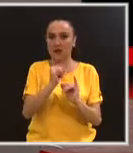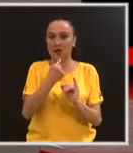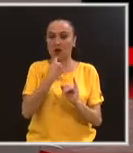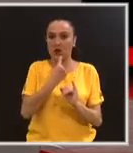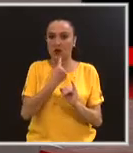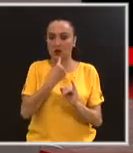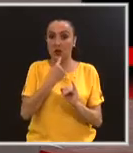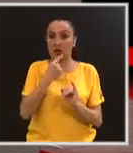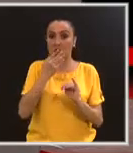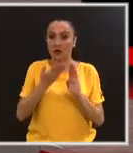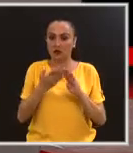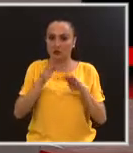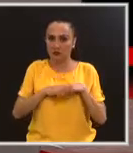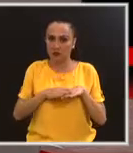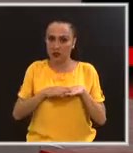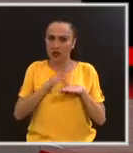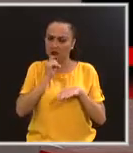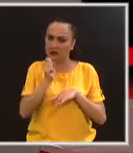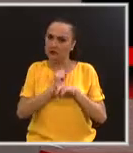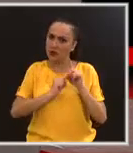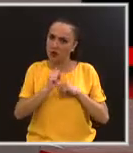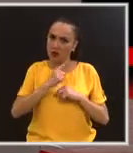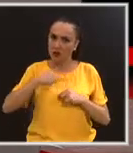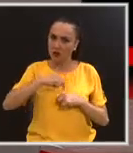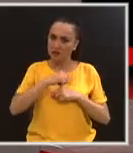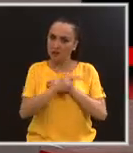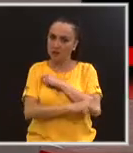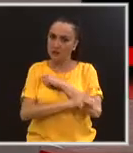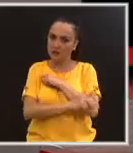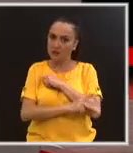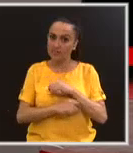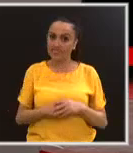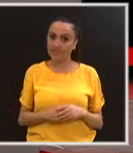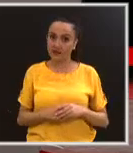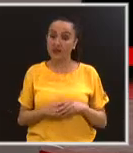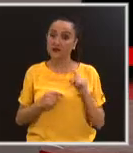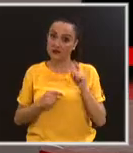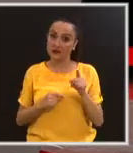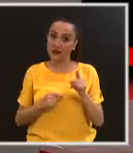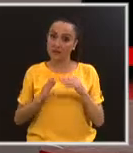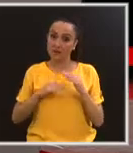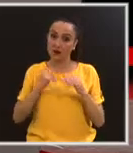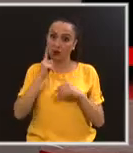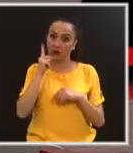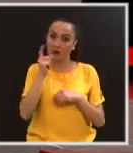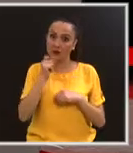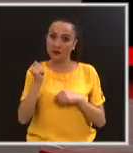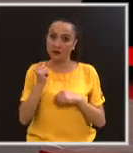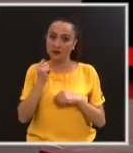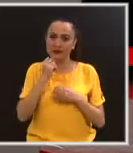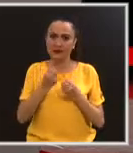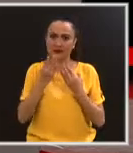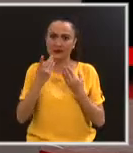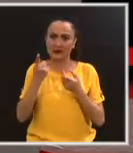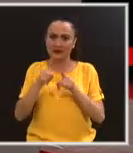catalogan los expertos la situación en nuestro país es esta en menos de un mes la cantidad de casos aumentó